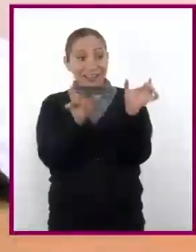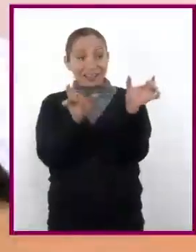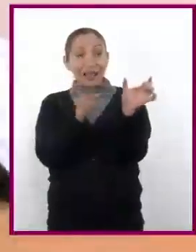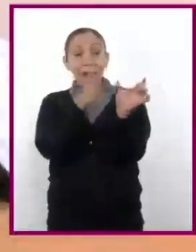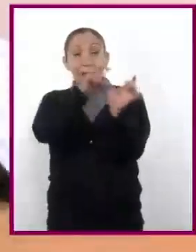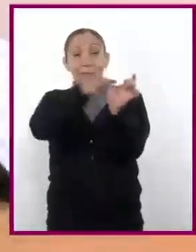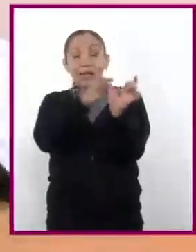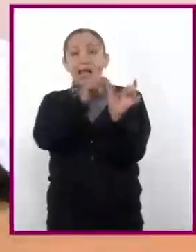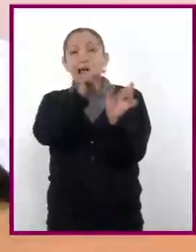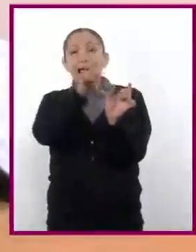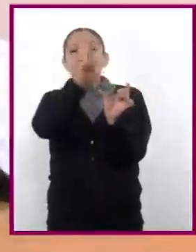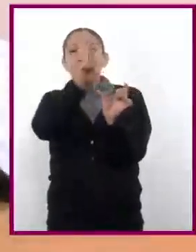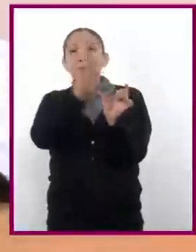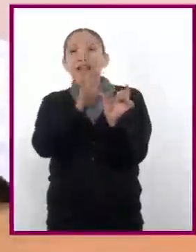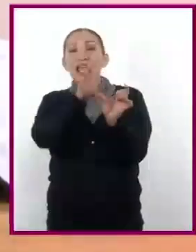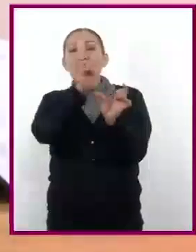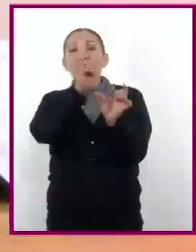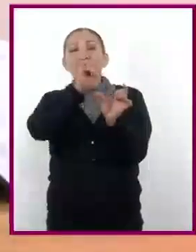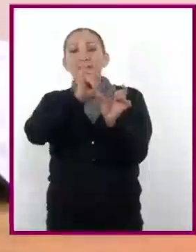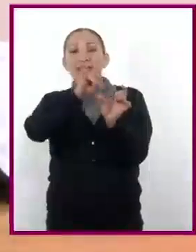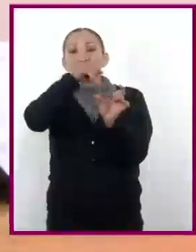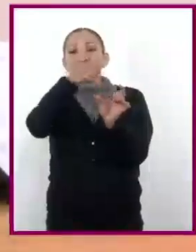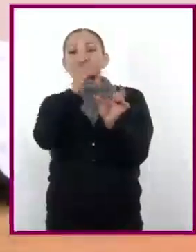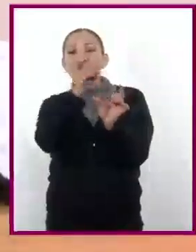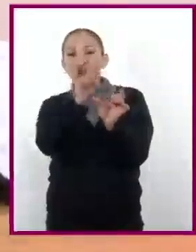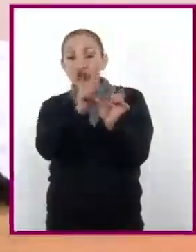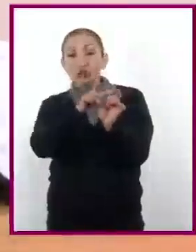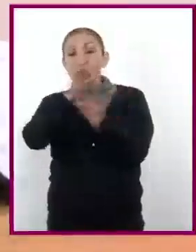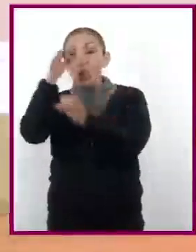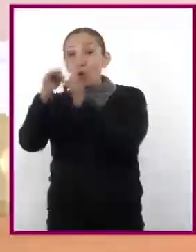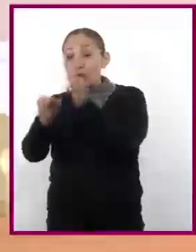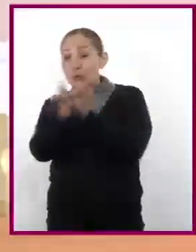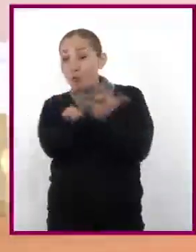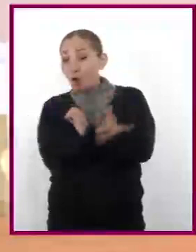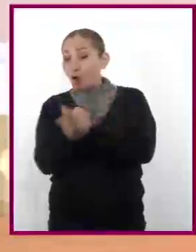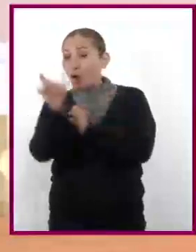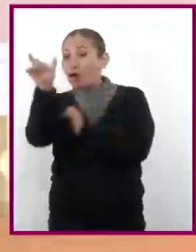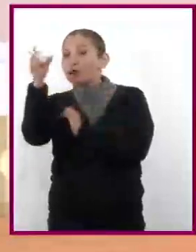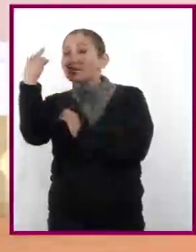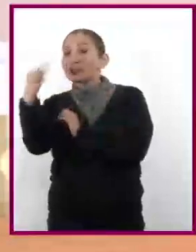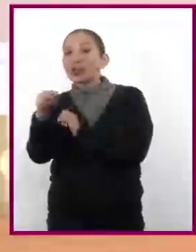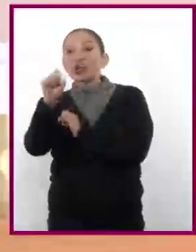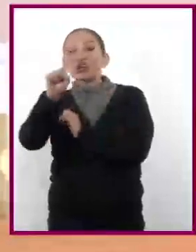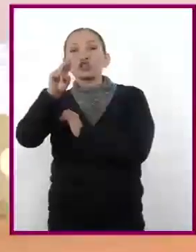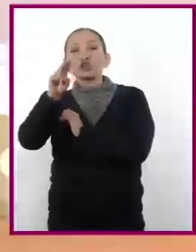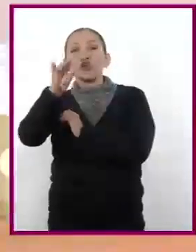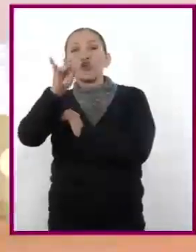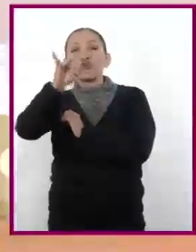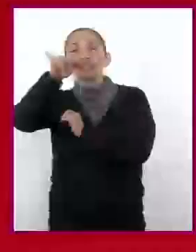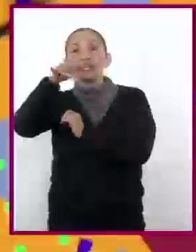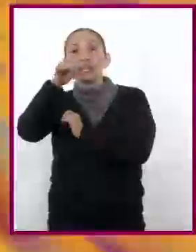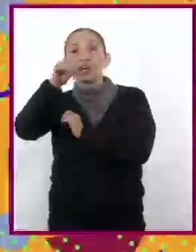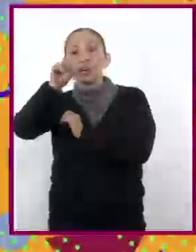inicio, se les llama prefijos. Y cuando van al final, se les llama sufijos.